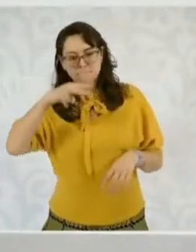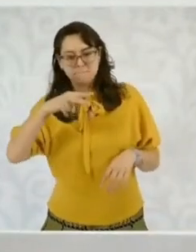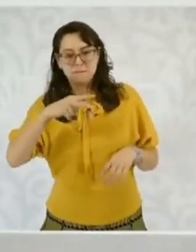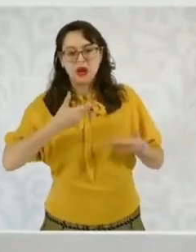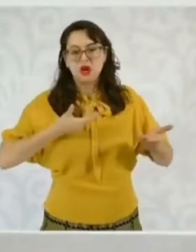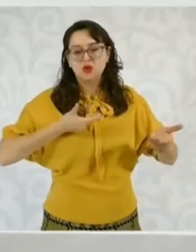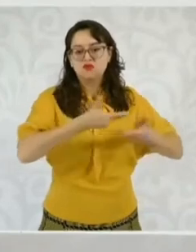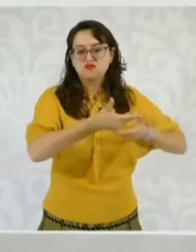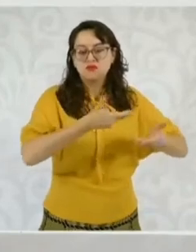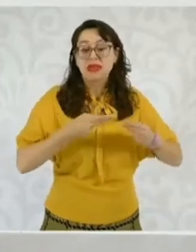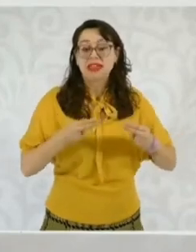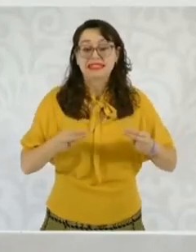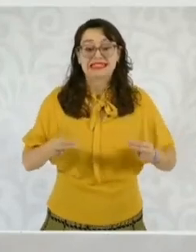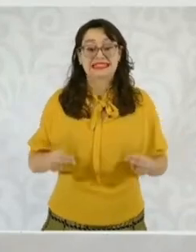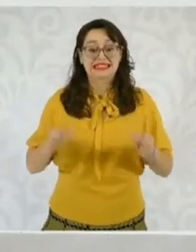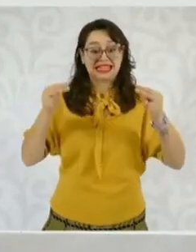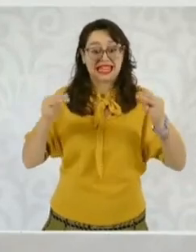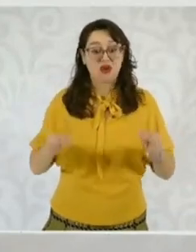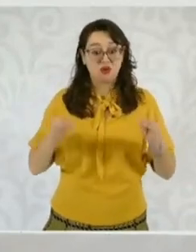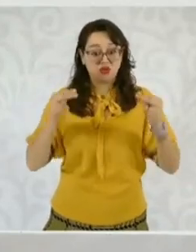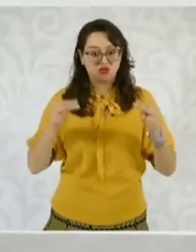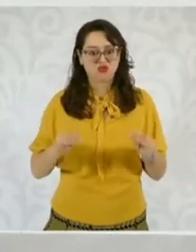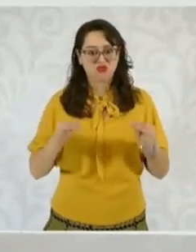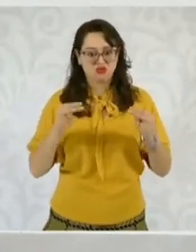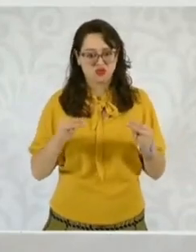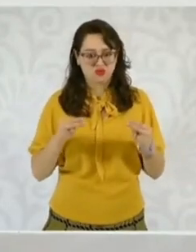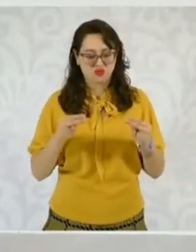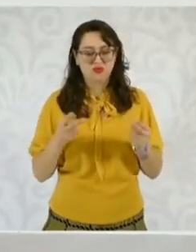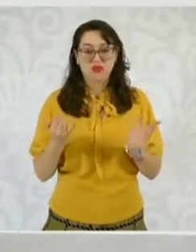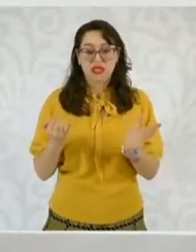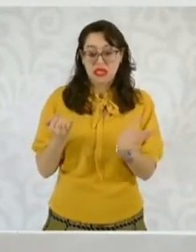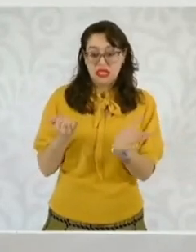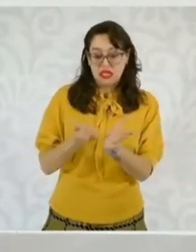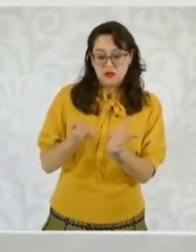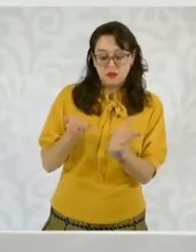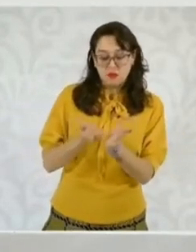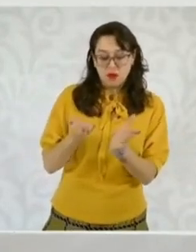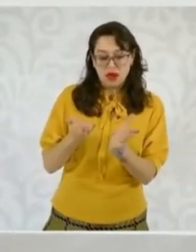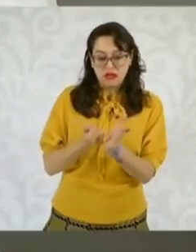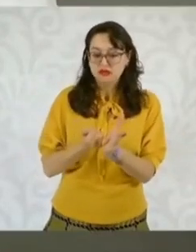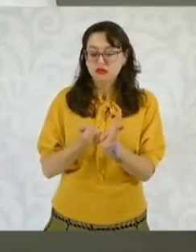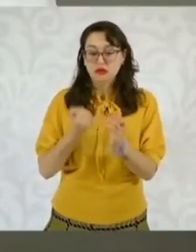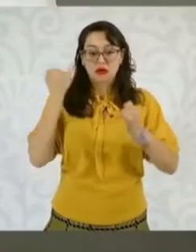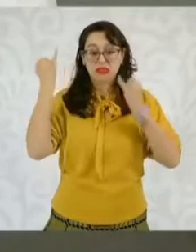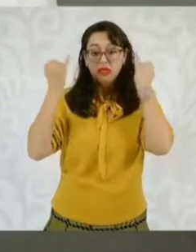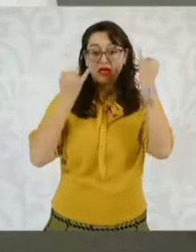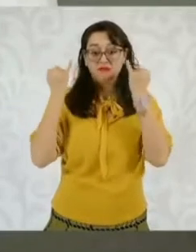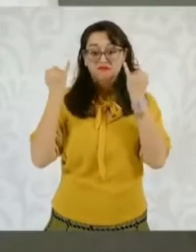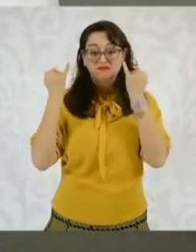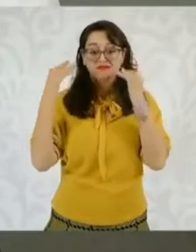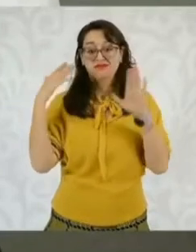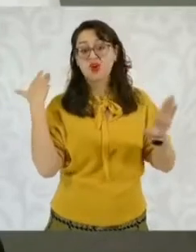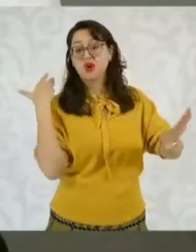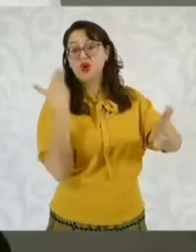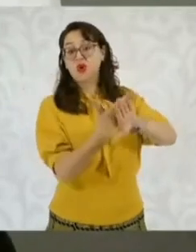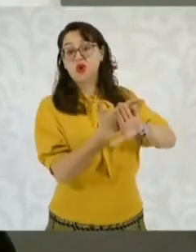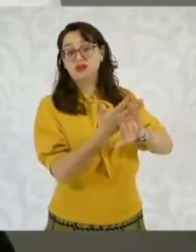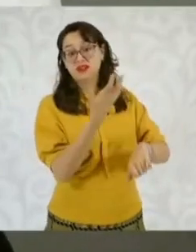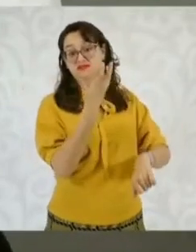explicado, compartido, que la principal afectación es a empresas de Estados Unidos. En aquella ocasión hablaba yo de